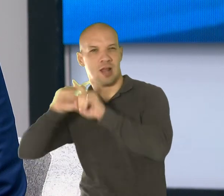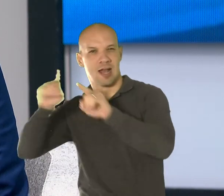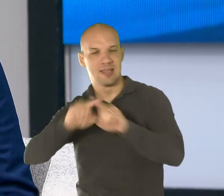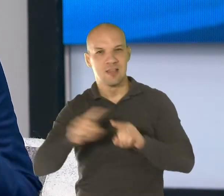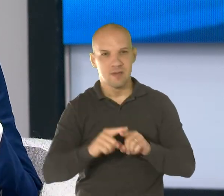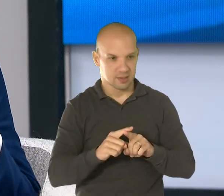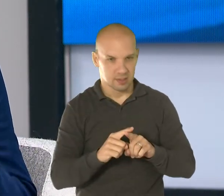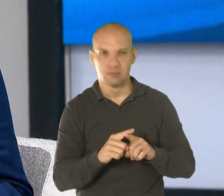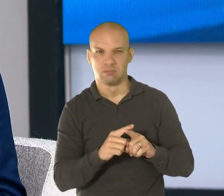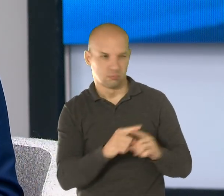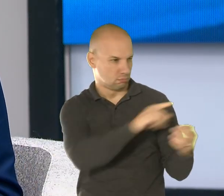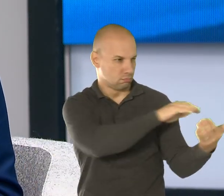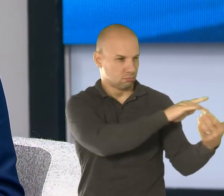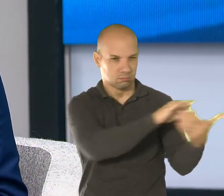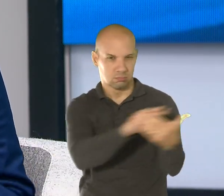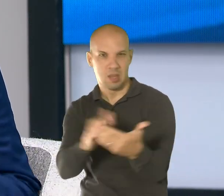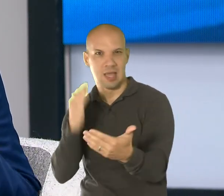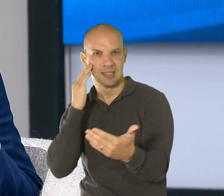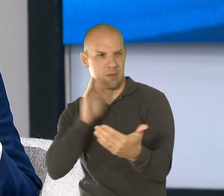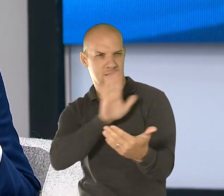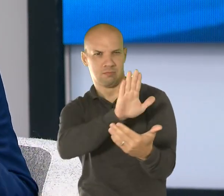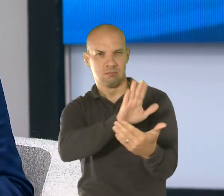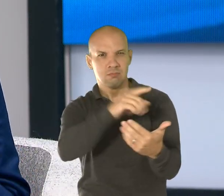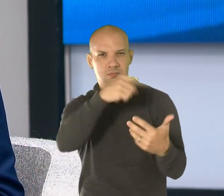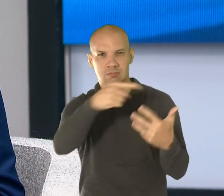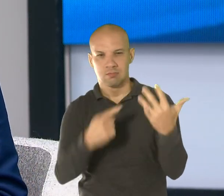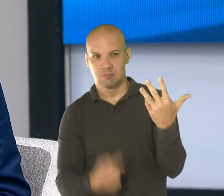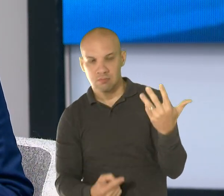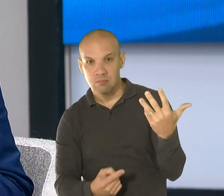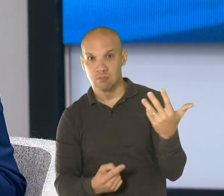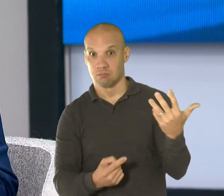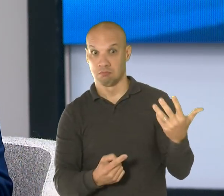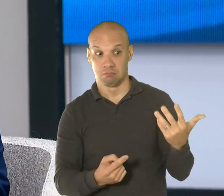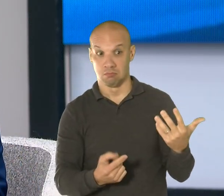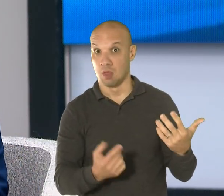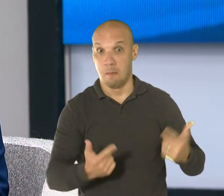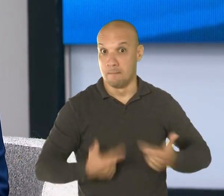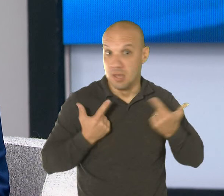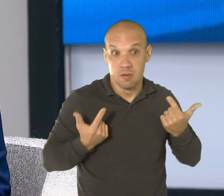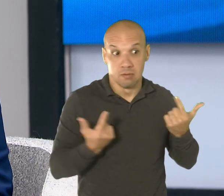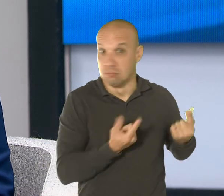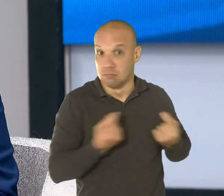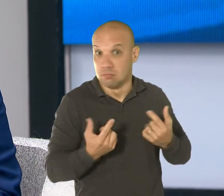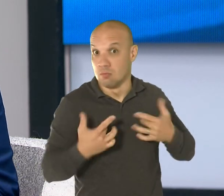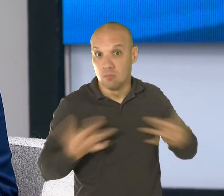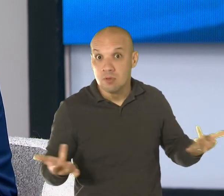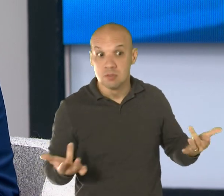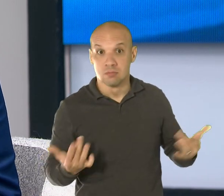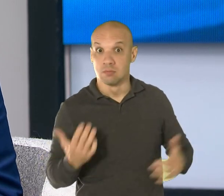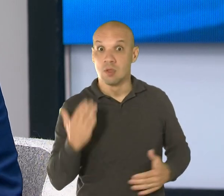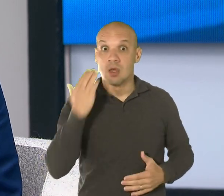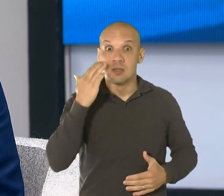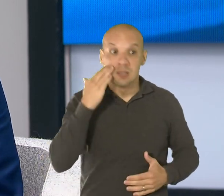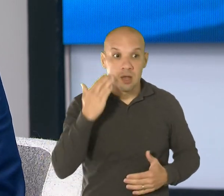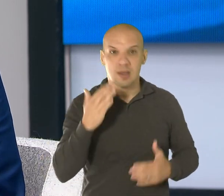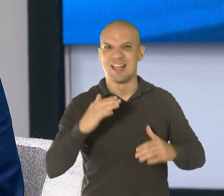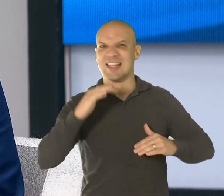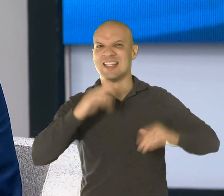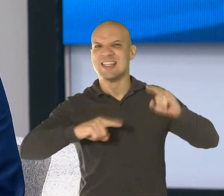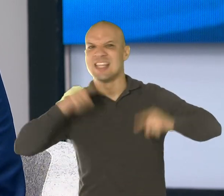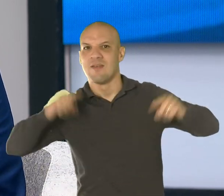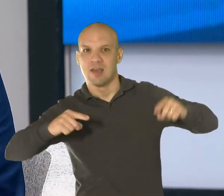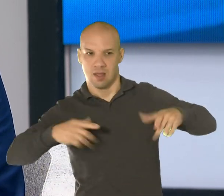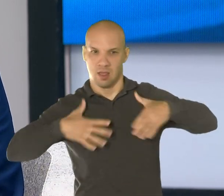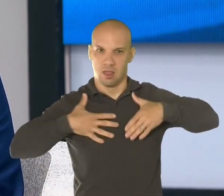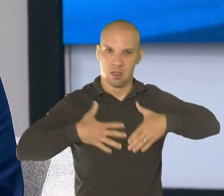ese perfil, conocer esas características, esas condiciones principales, también conocer niveles de depresión, de ansiedad y de sobrecarga. Bueno, y